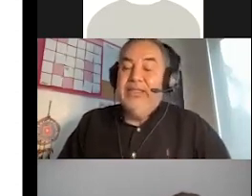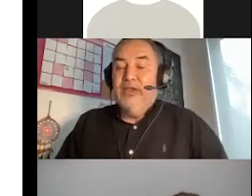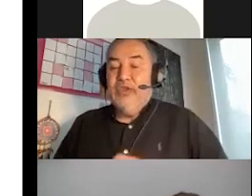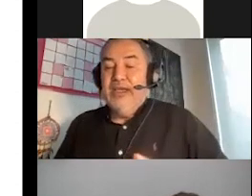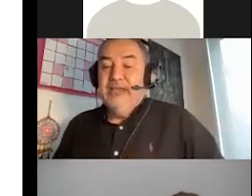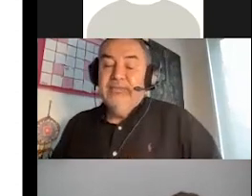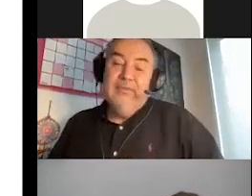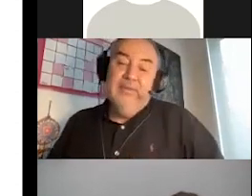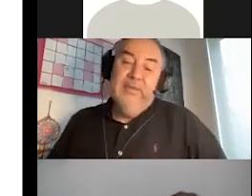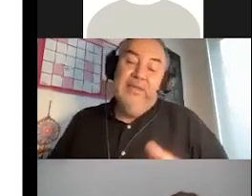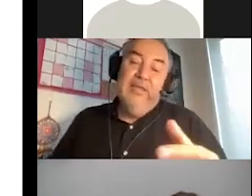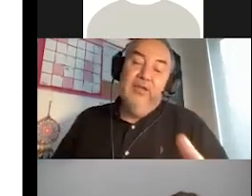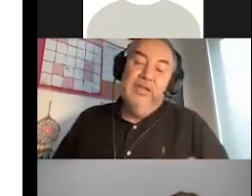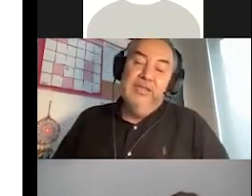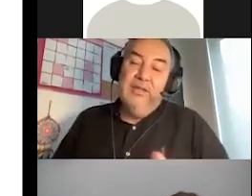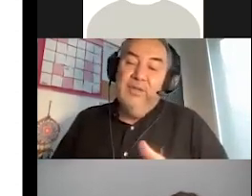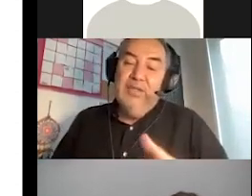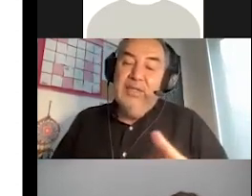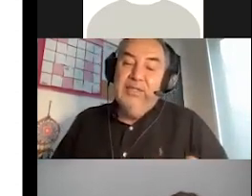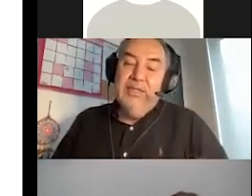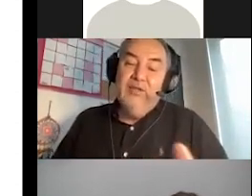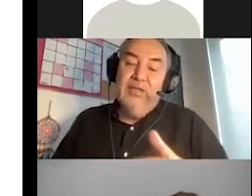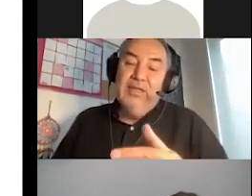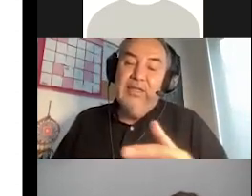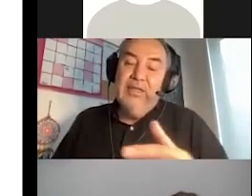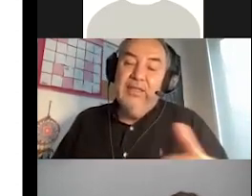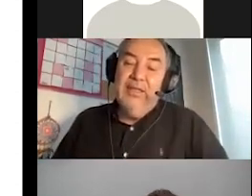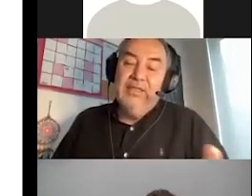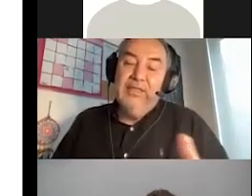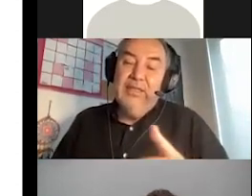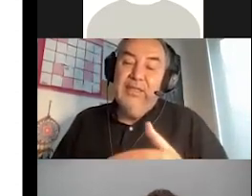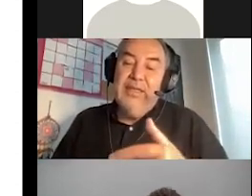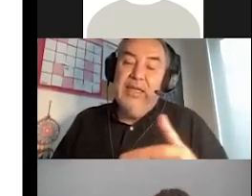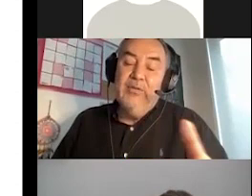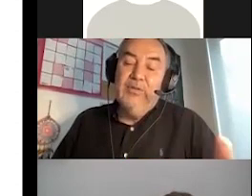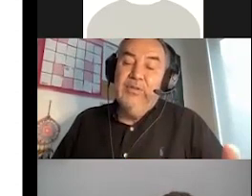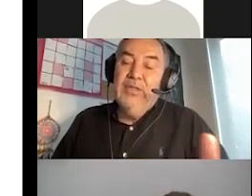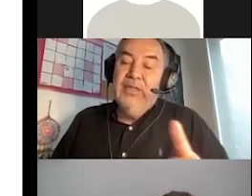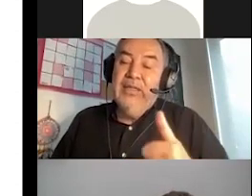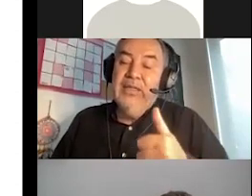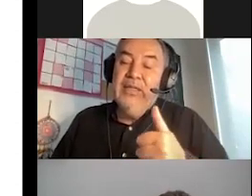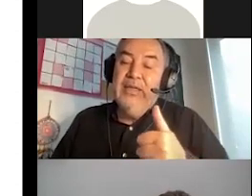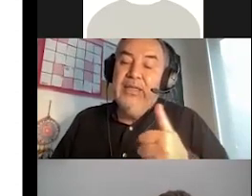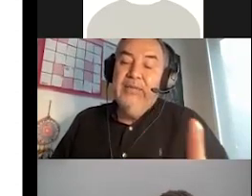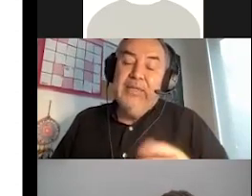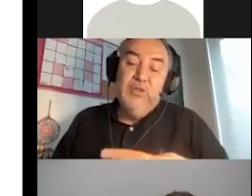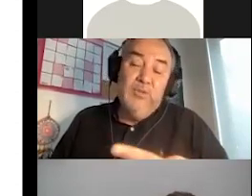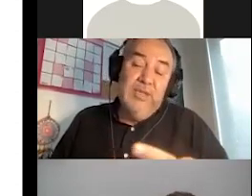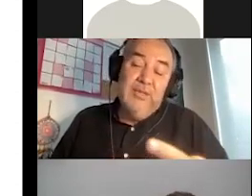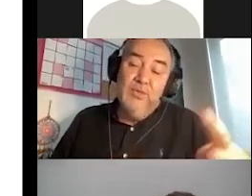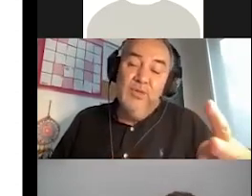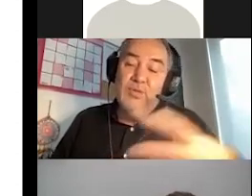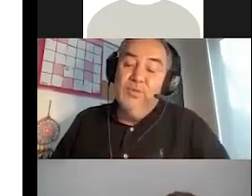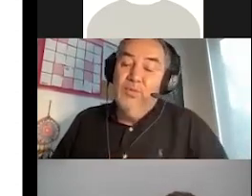liquidez que no sean el dólar estadounidense, el dólar canadiense, el euro, la libra, que son